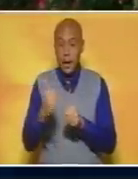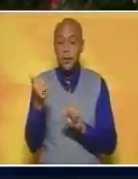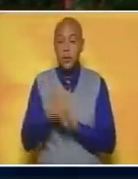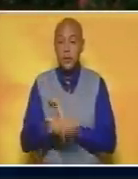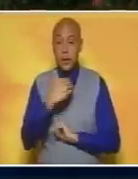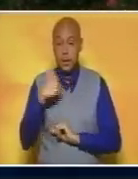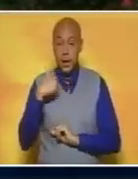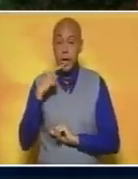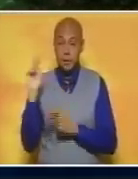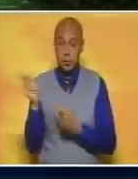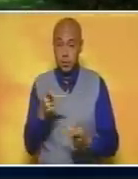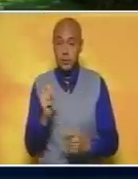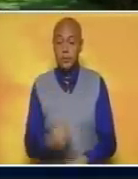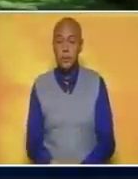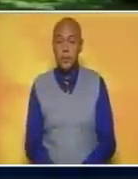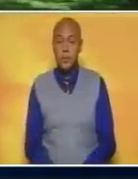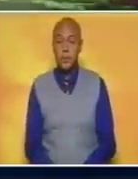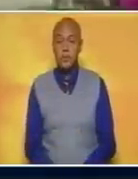más importante del país.